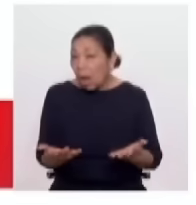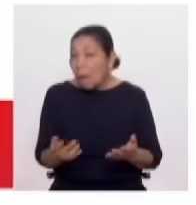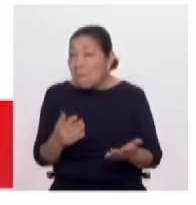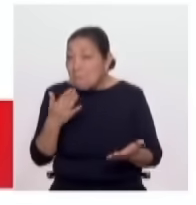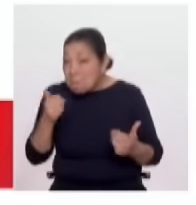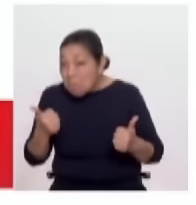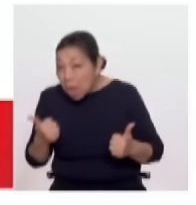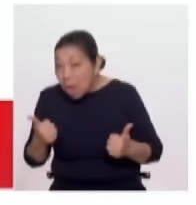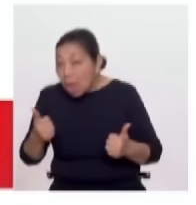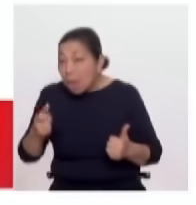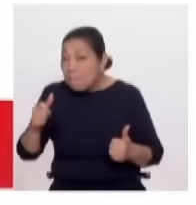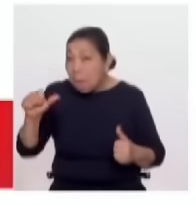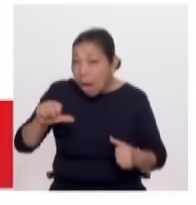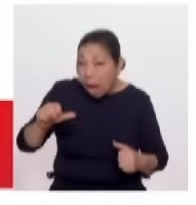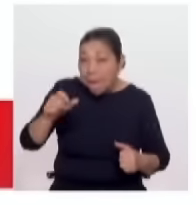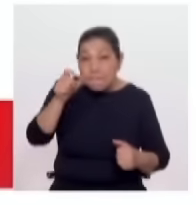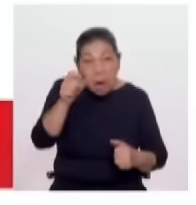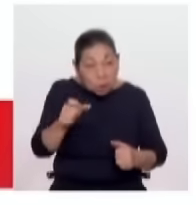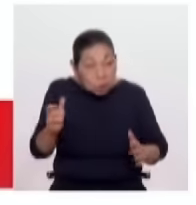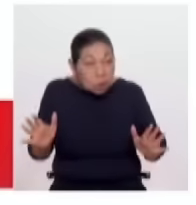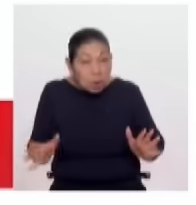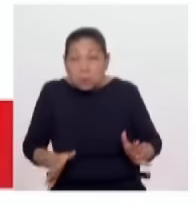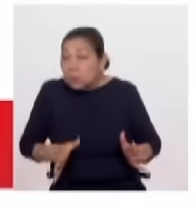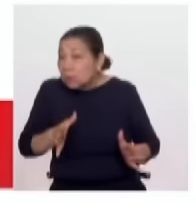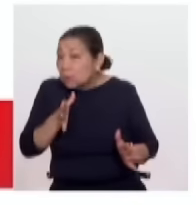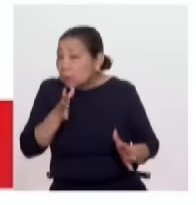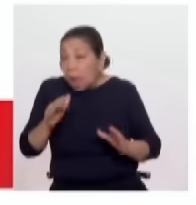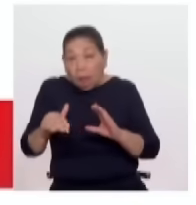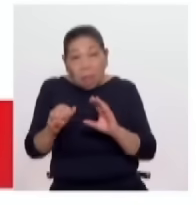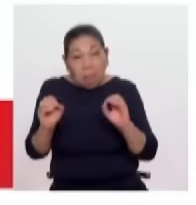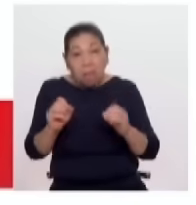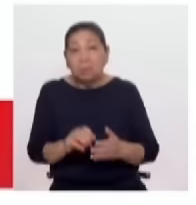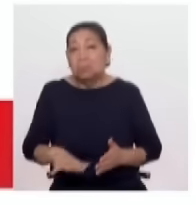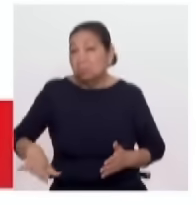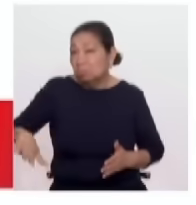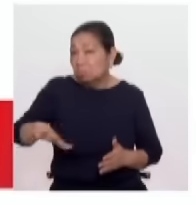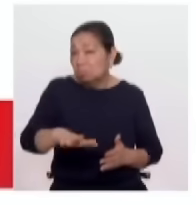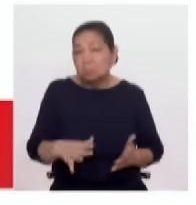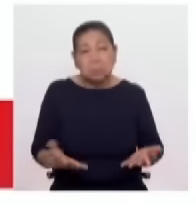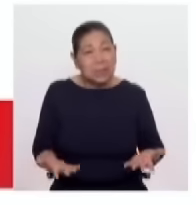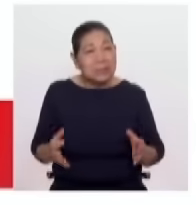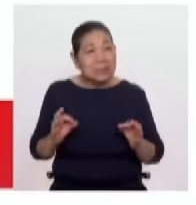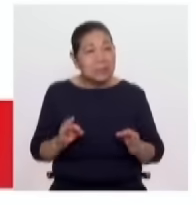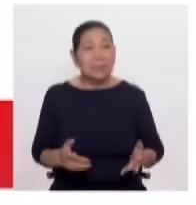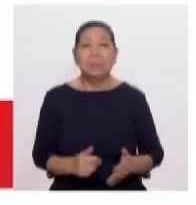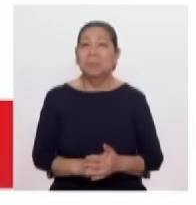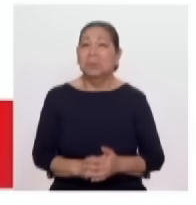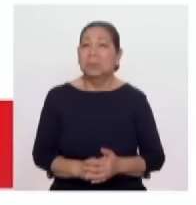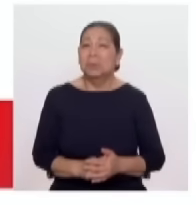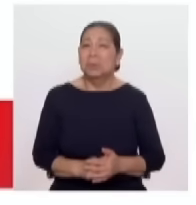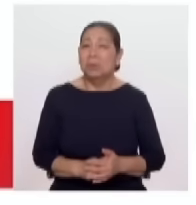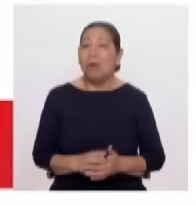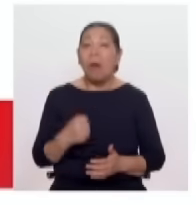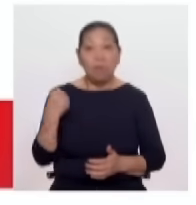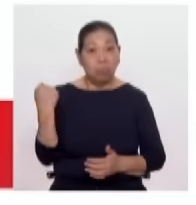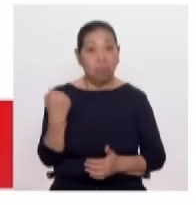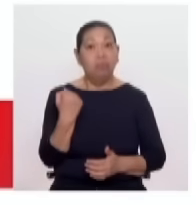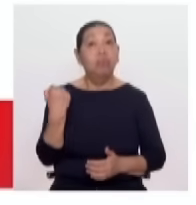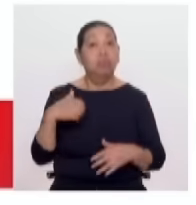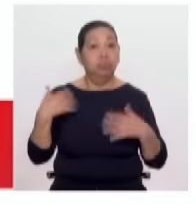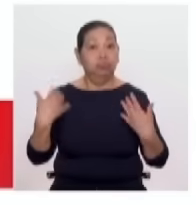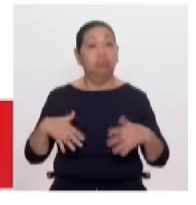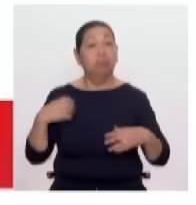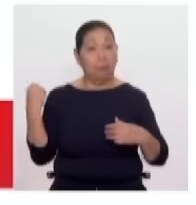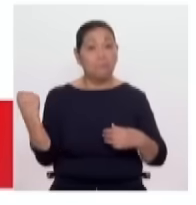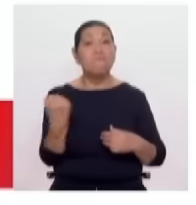daños. Hay que indicar, María Fernanda, Omar, que en la ciudad el sismo se ha sentido muy fuerte.